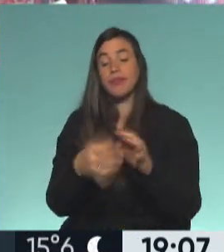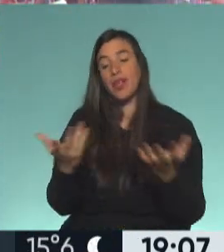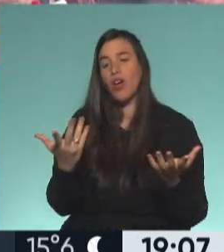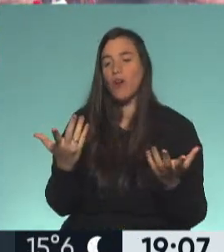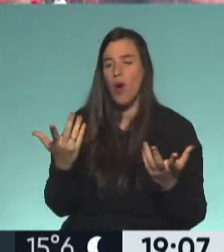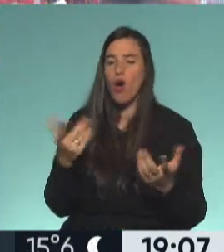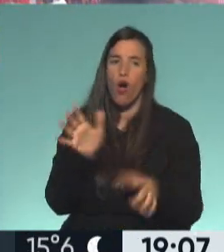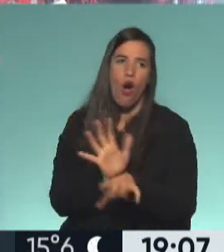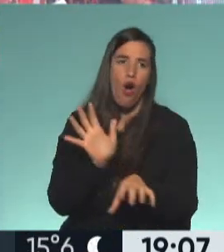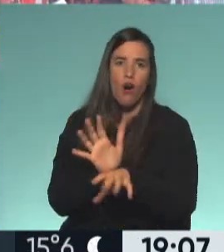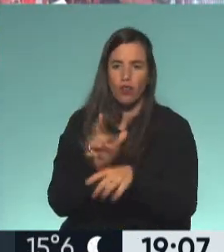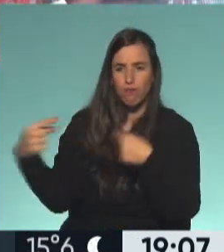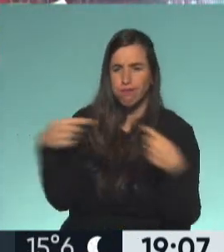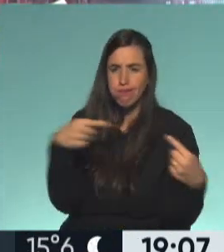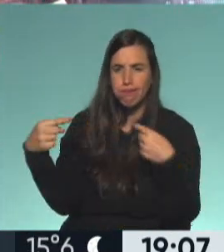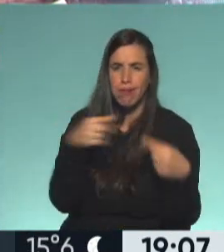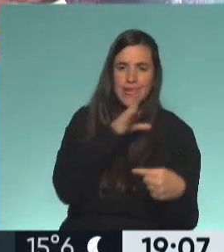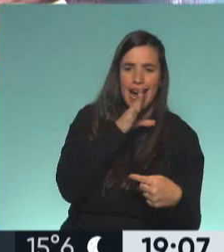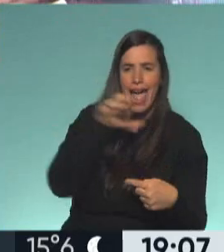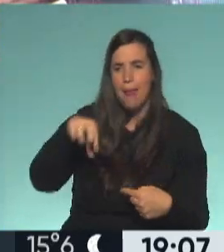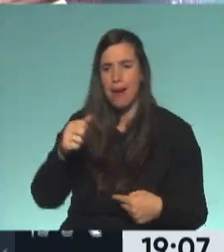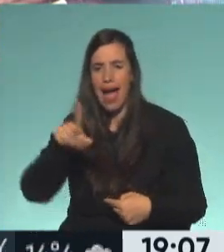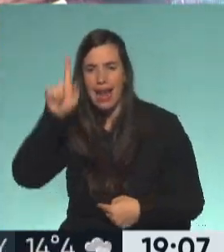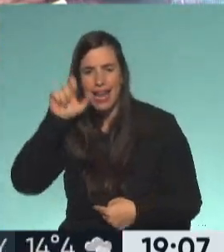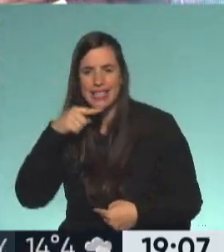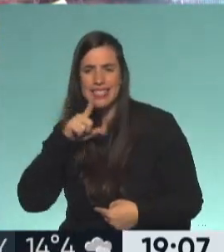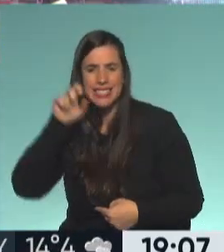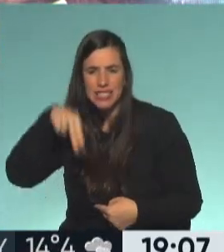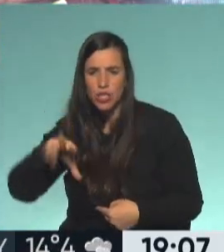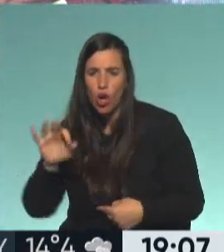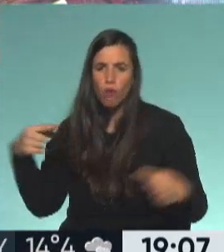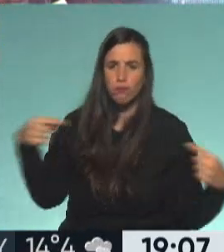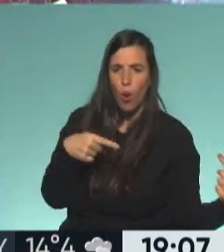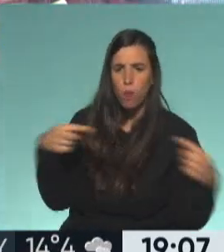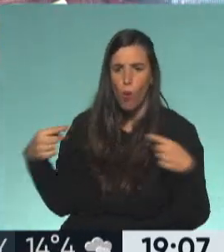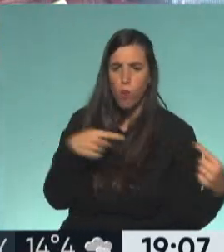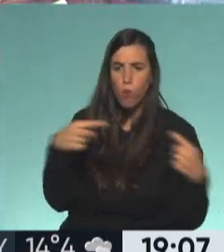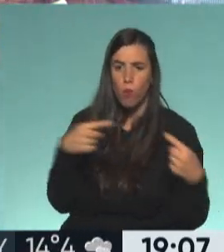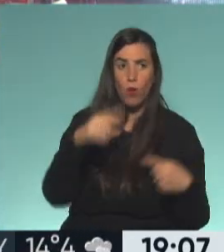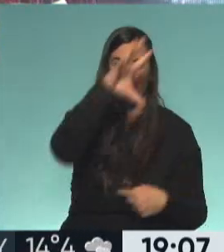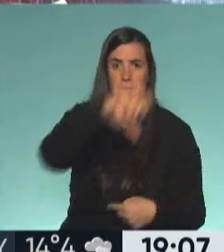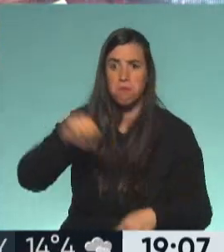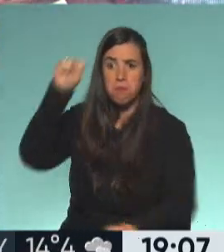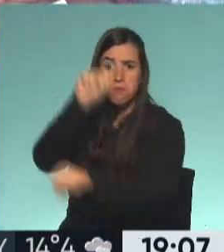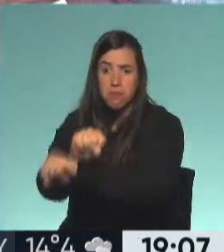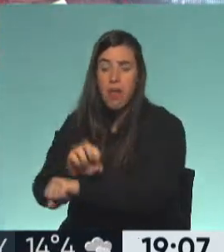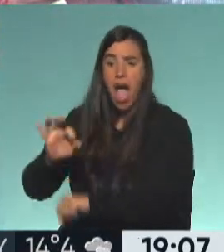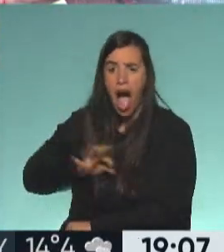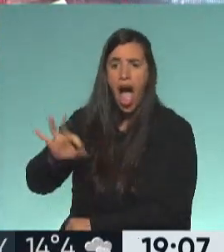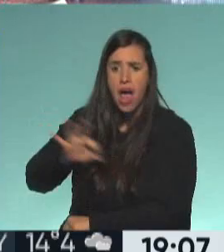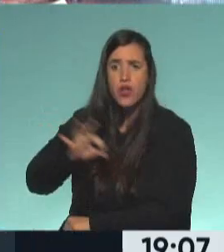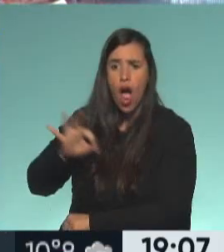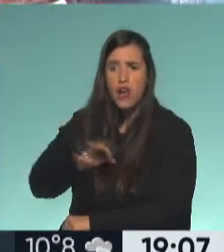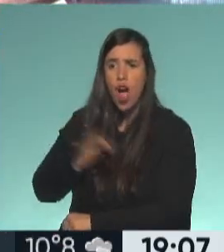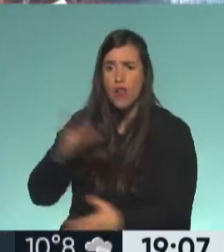denominar como el conflicto israelí-palestino y que pueden pasar años en la cárcel sin ningún juicio, sin ninguna causa que avance, sin